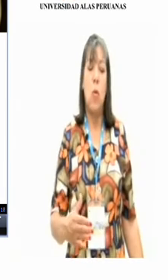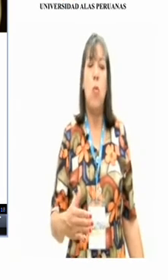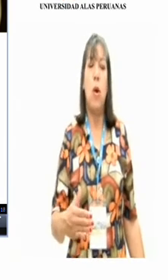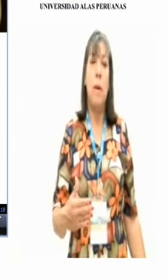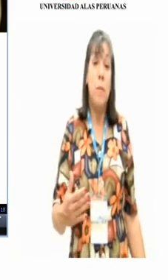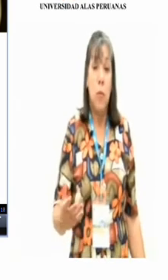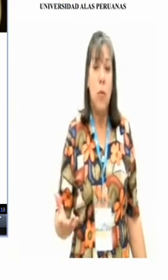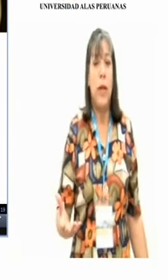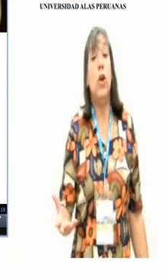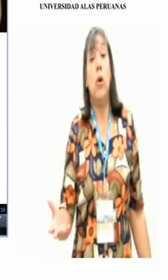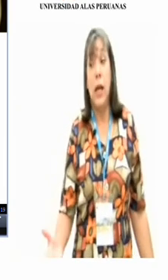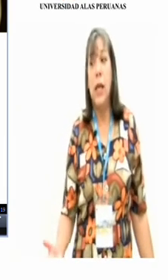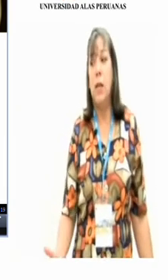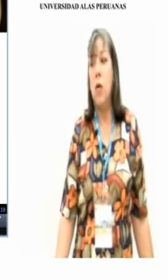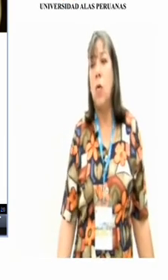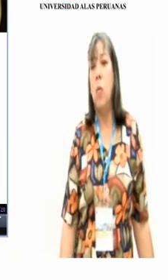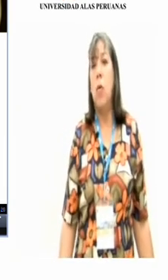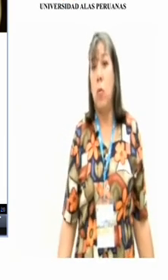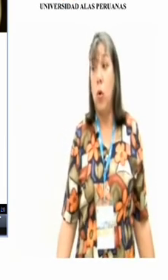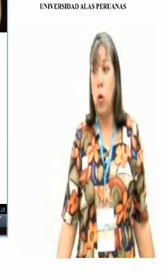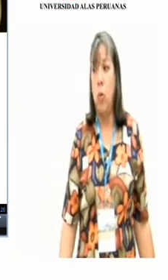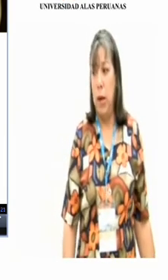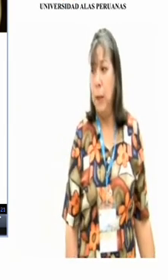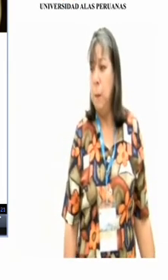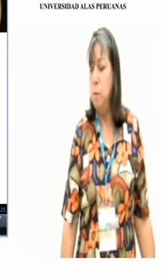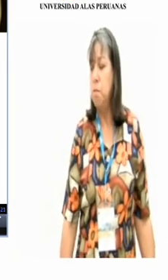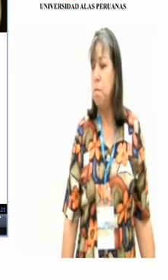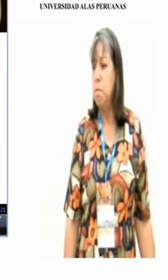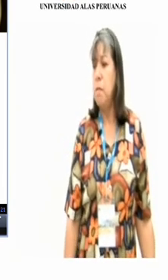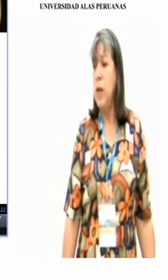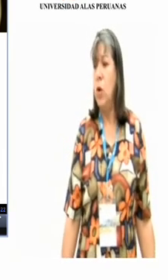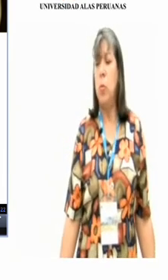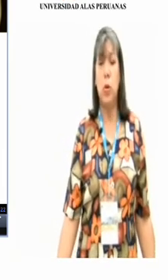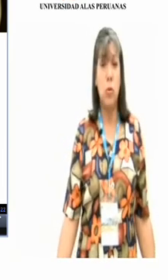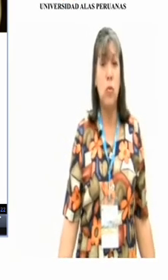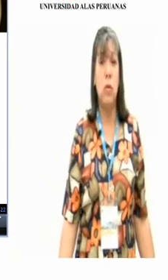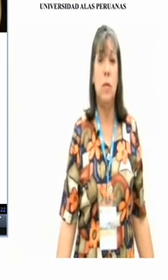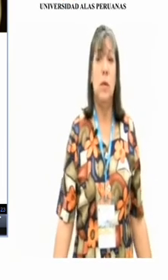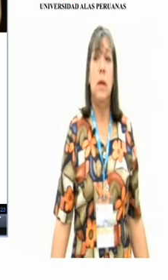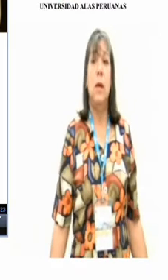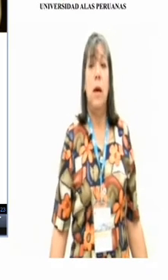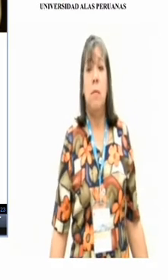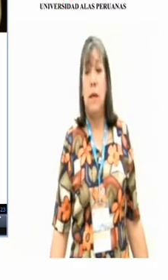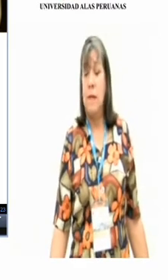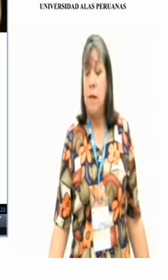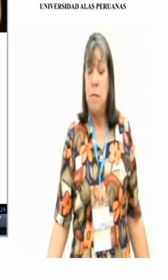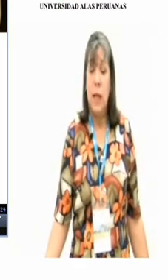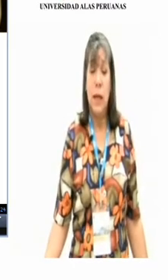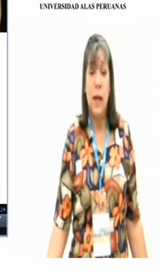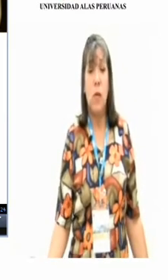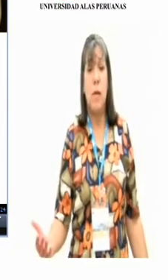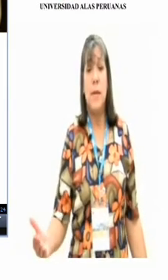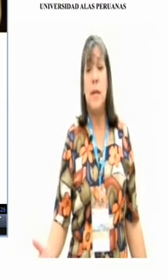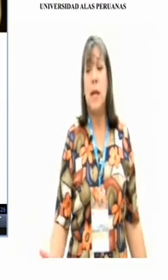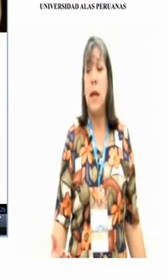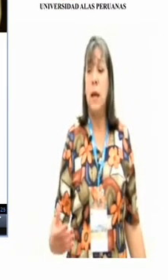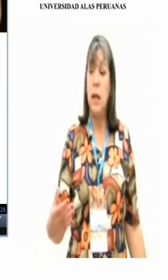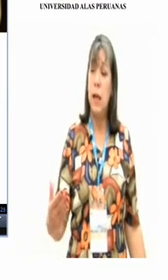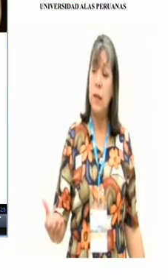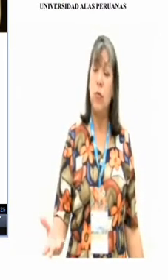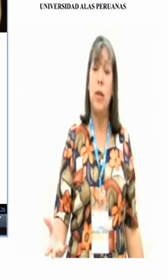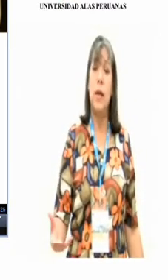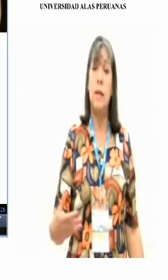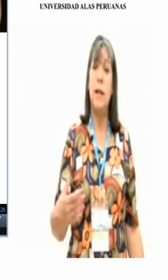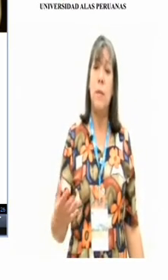como digo yo, como el bambú y no rígido como un roble, ¿no? Oportuno. Se dan casos de veces